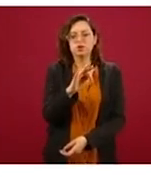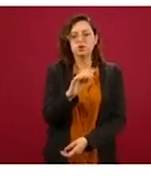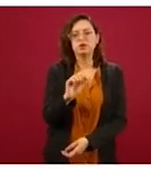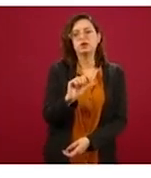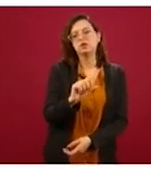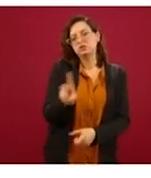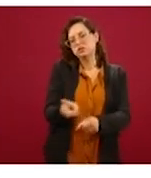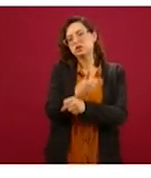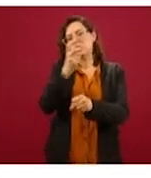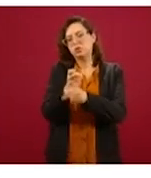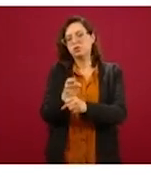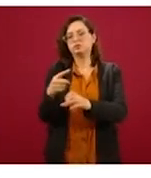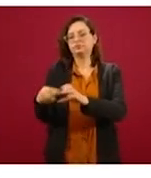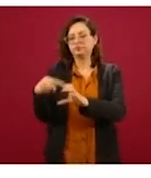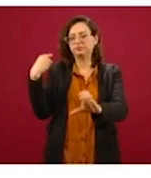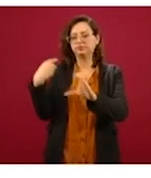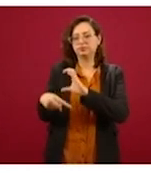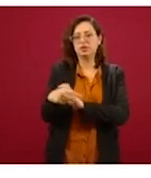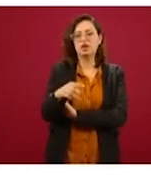a otro correo electrónico, que es